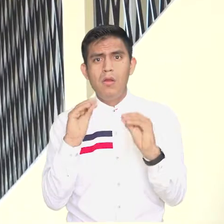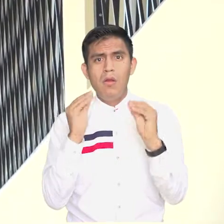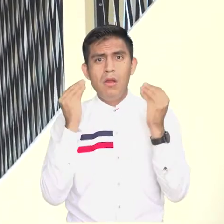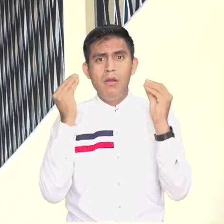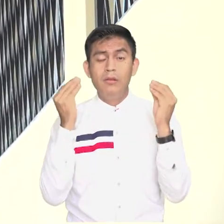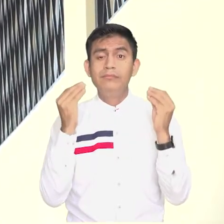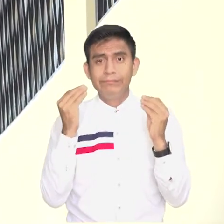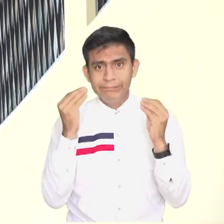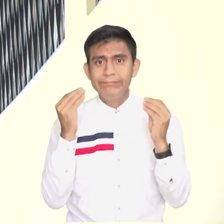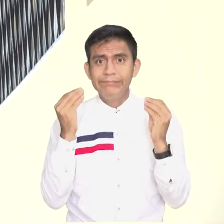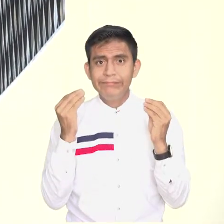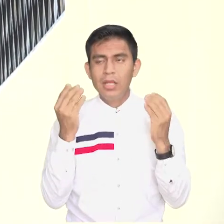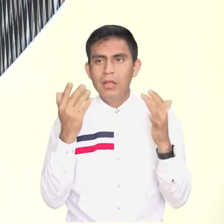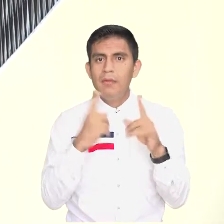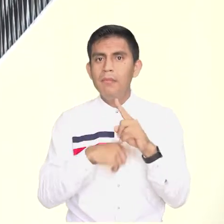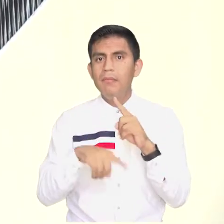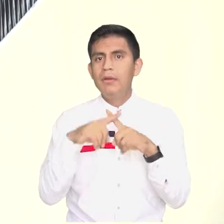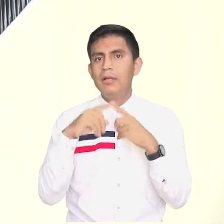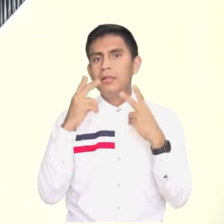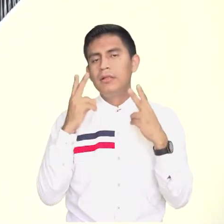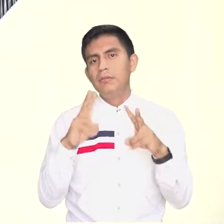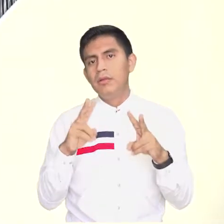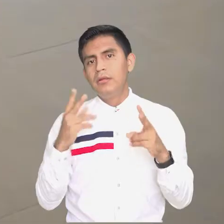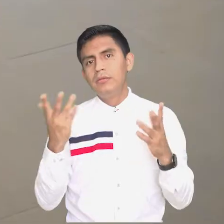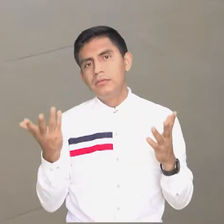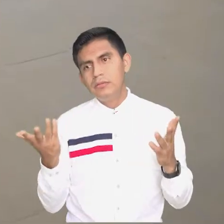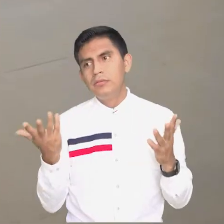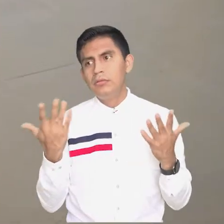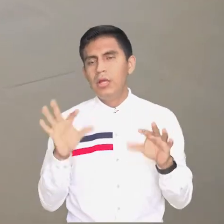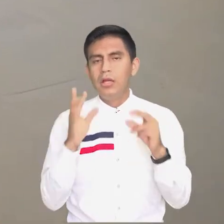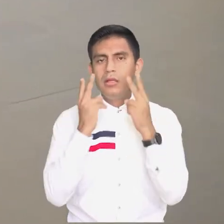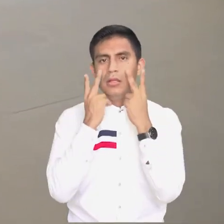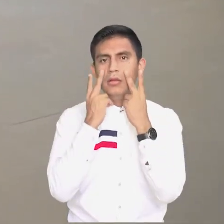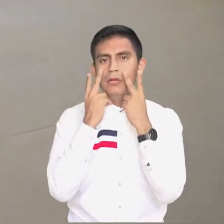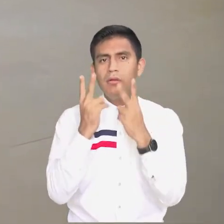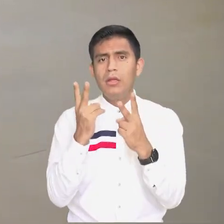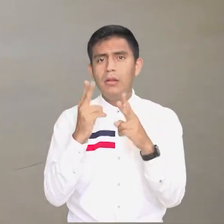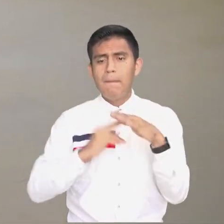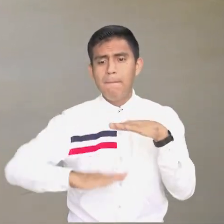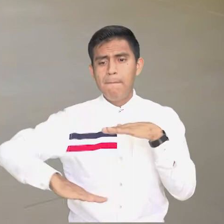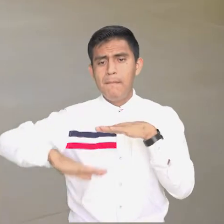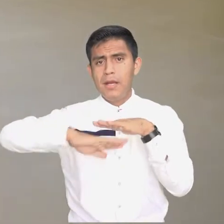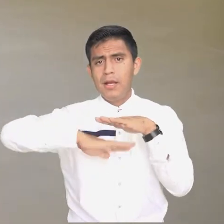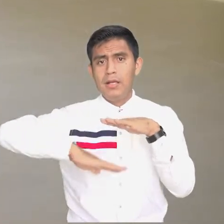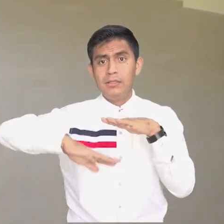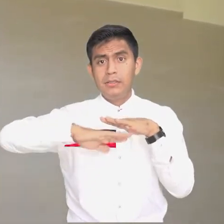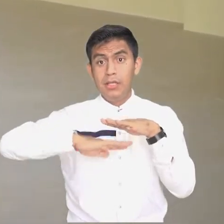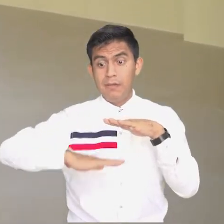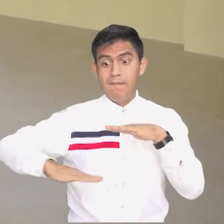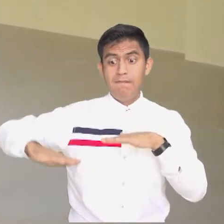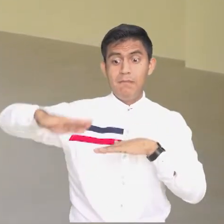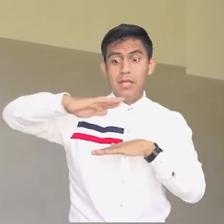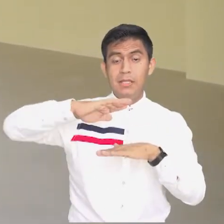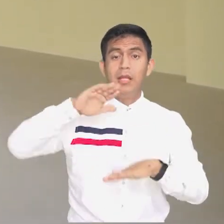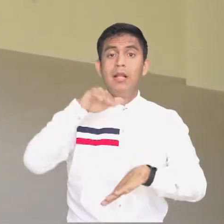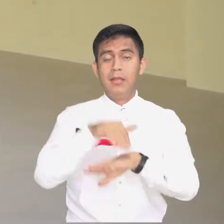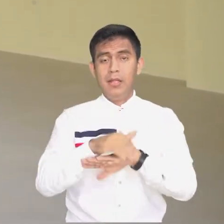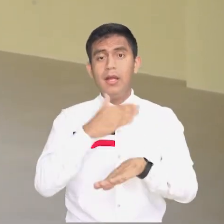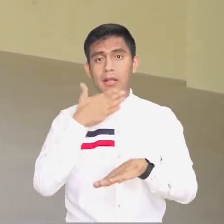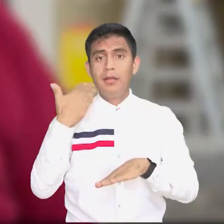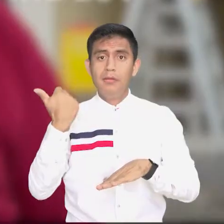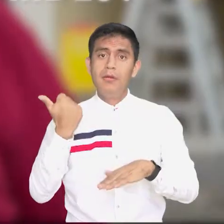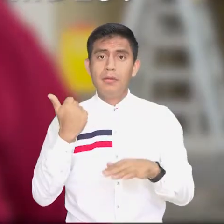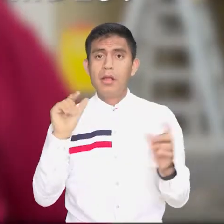los chicos, ¿no? Por esta razón, pues, incluso tuvieron que pasar el nivel de básica superior a la